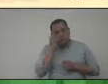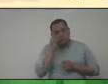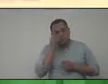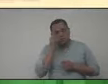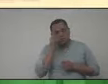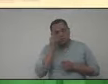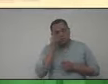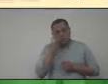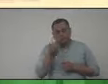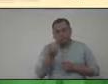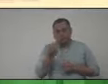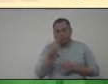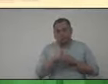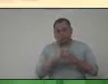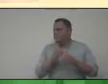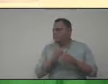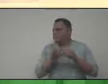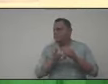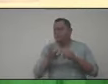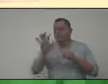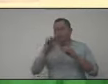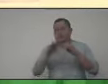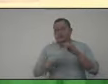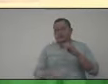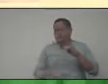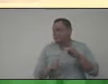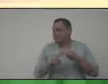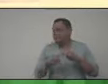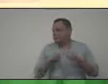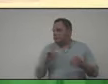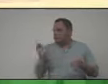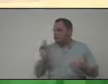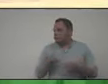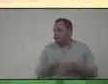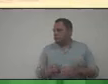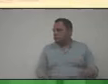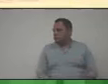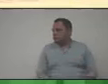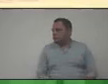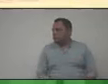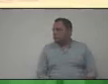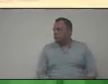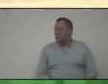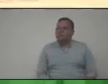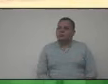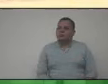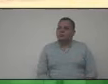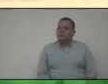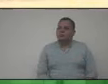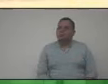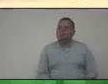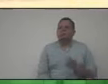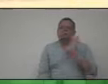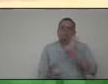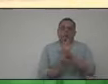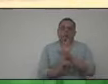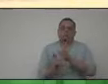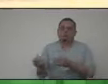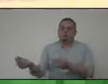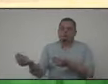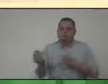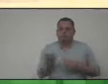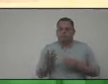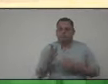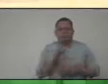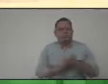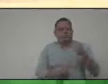los menores de 18 años con cáncer y población indígena, si hay aquí. Básicamente eso nos da la resolución del